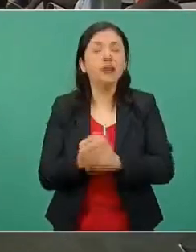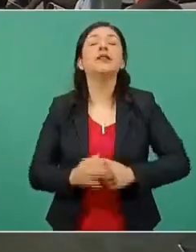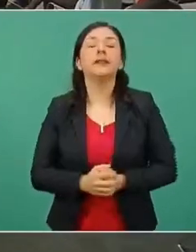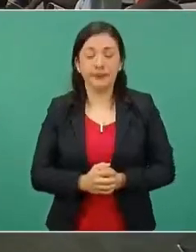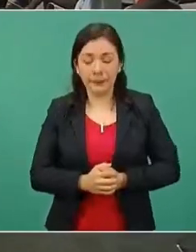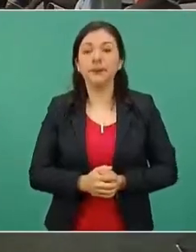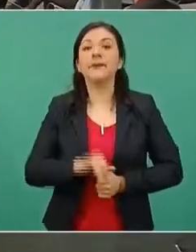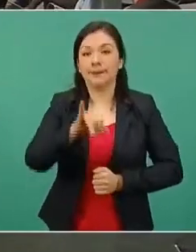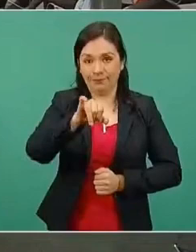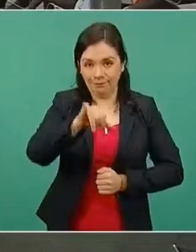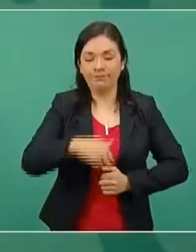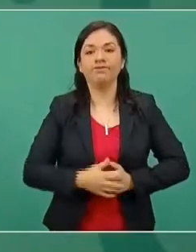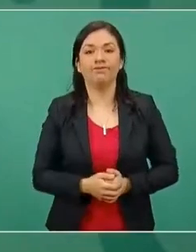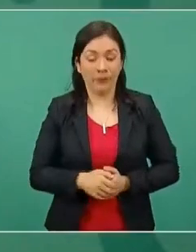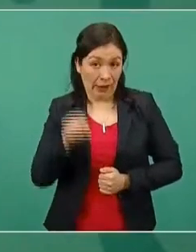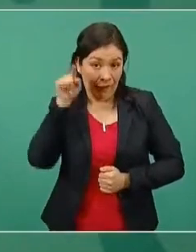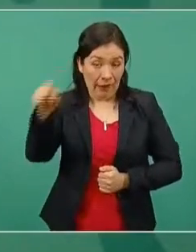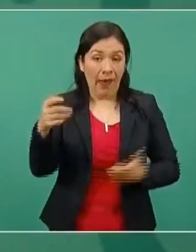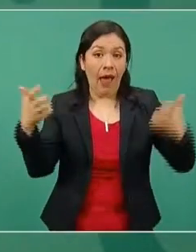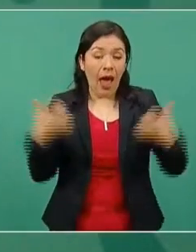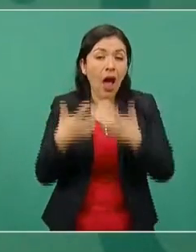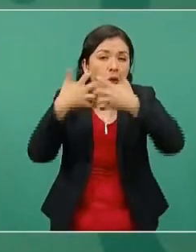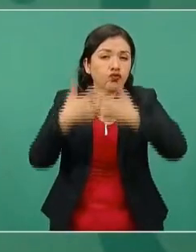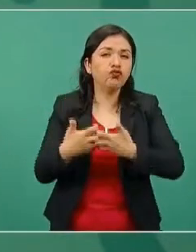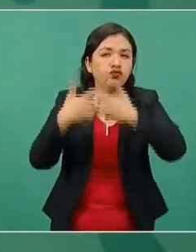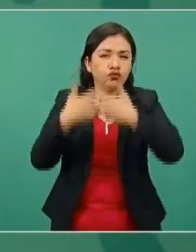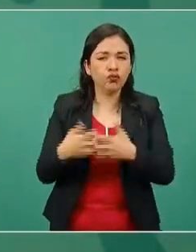Sí, ahí se hace la mezcla.